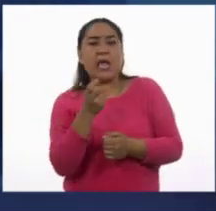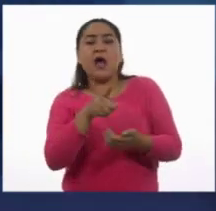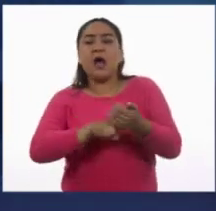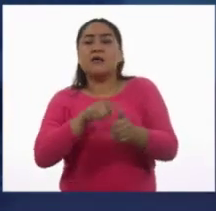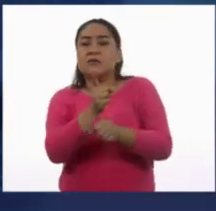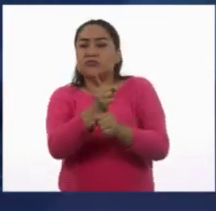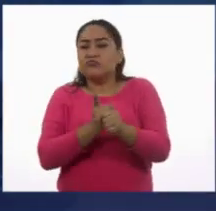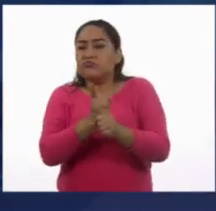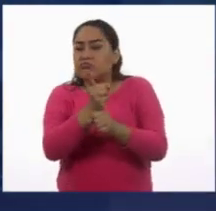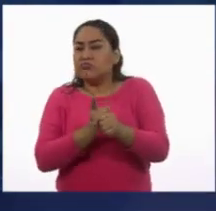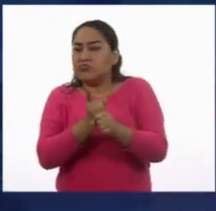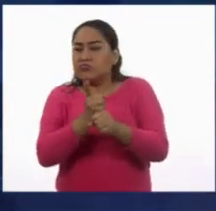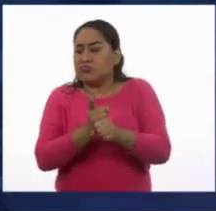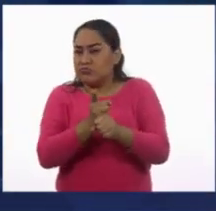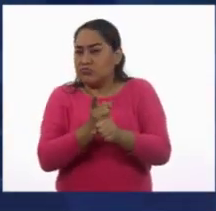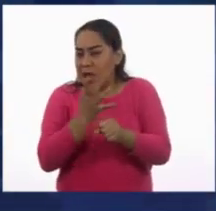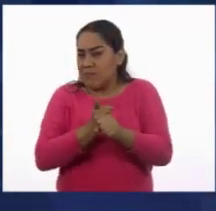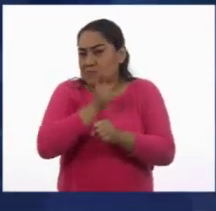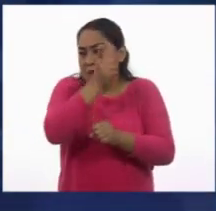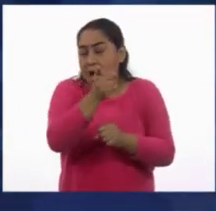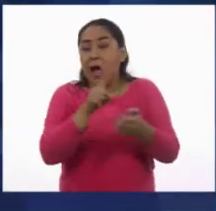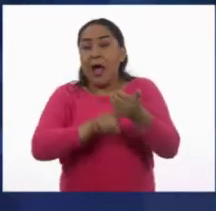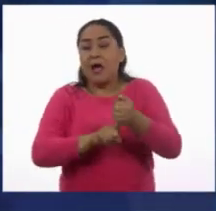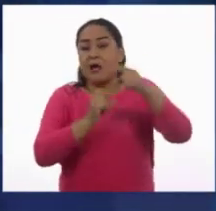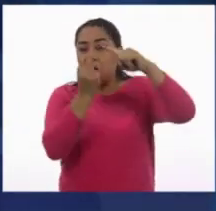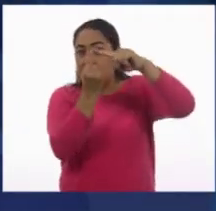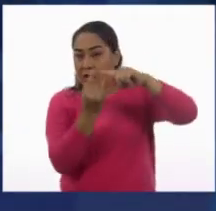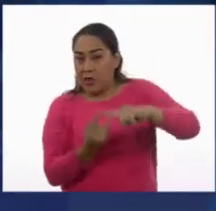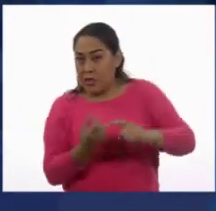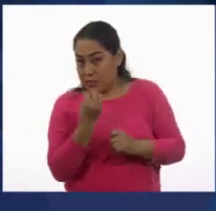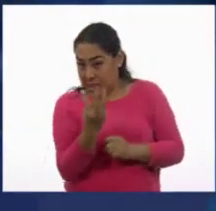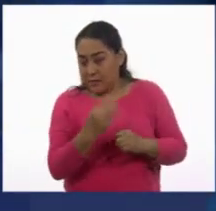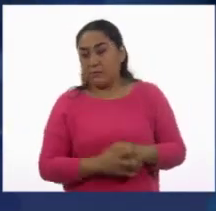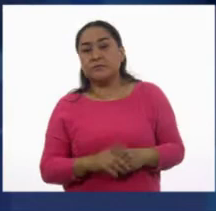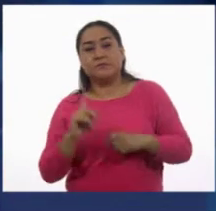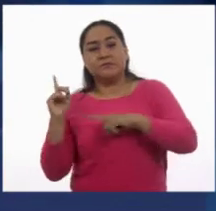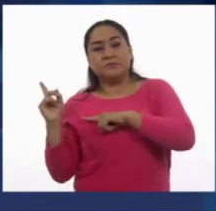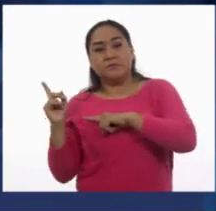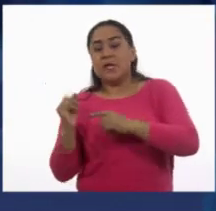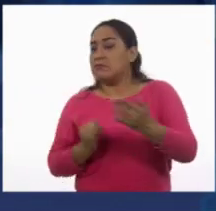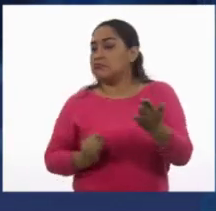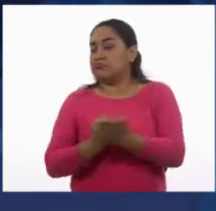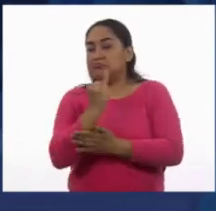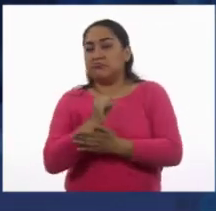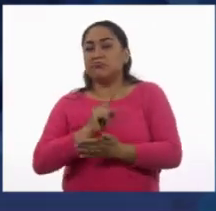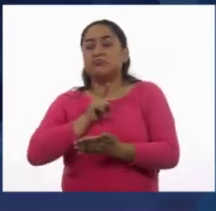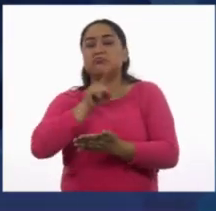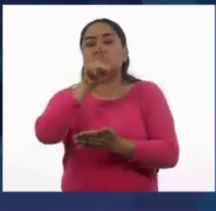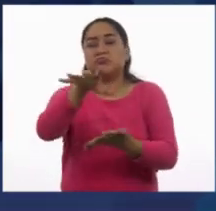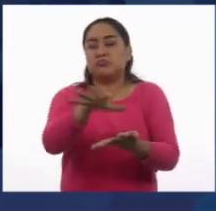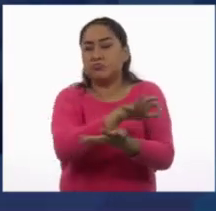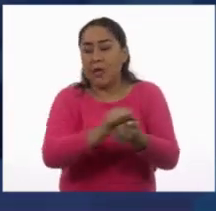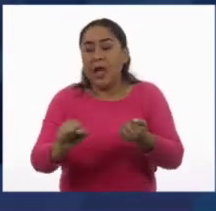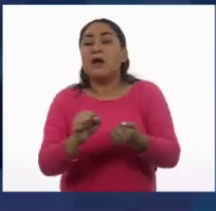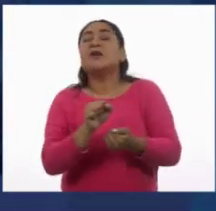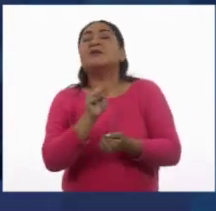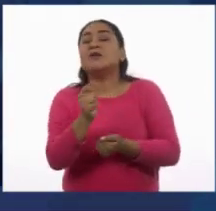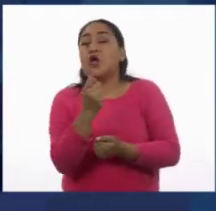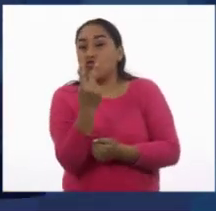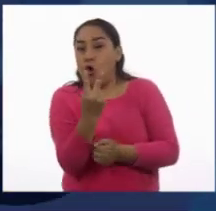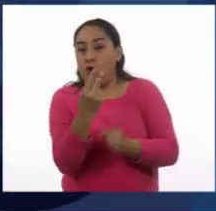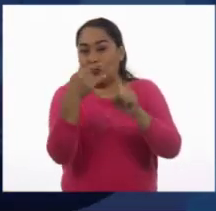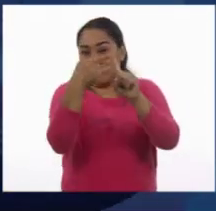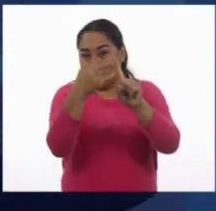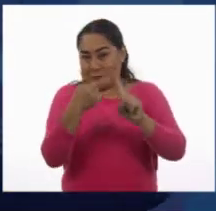3 cuadritos. Tenemos a los destructores, ¿sí?, que son de 2 cuadritos.